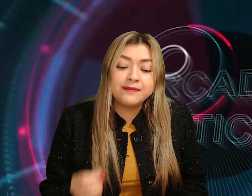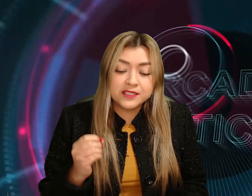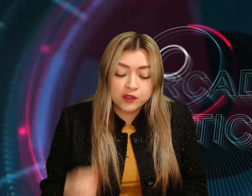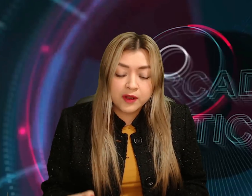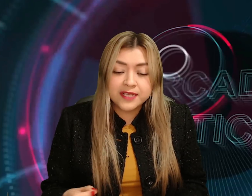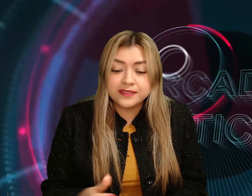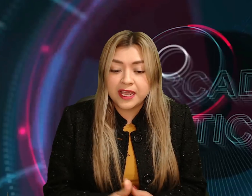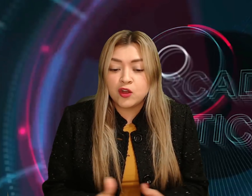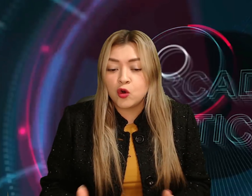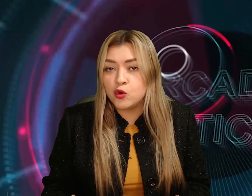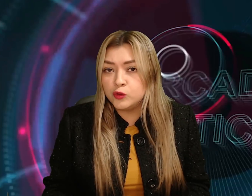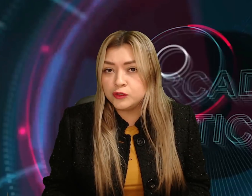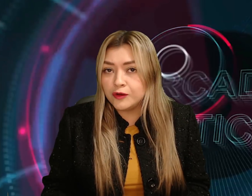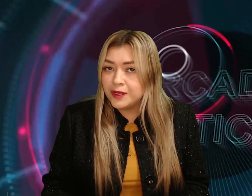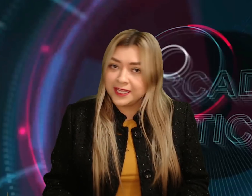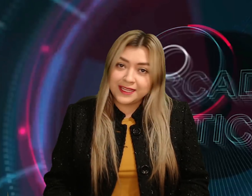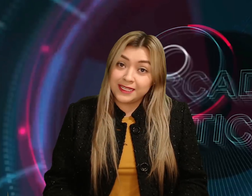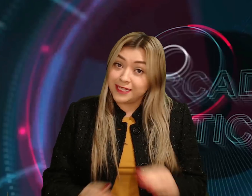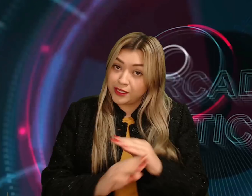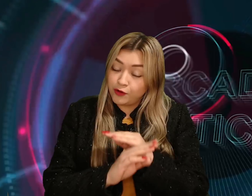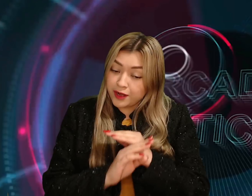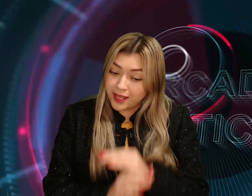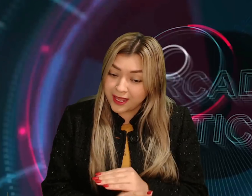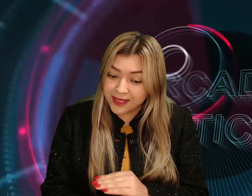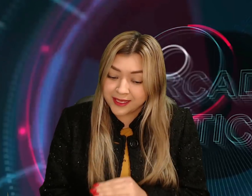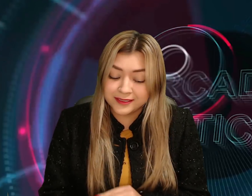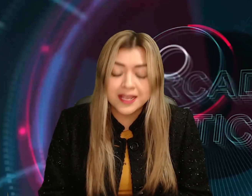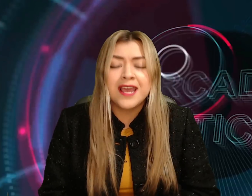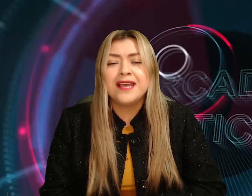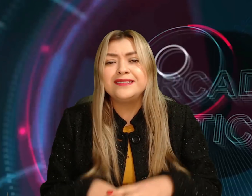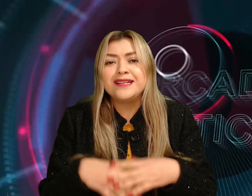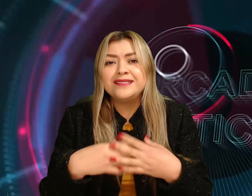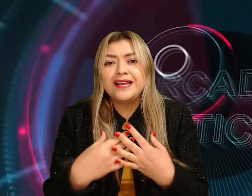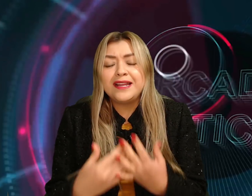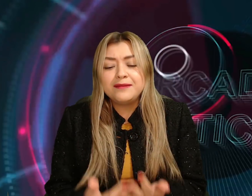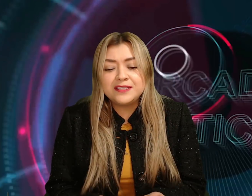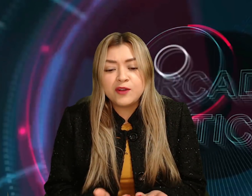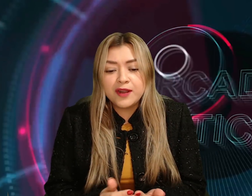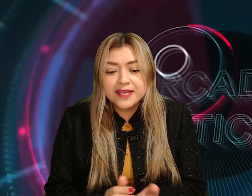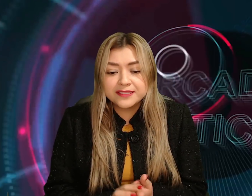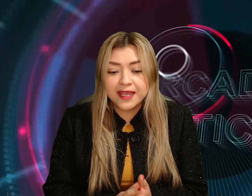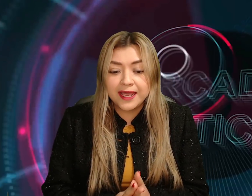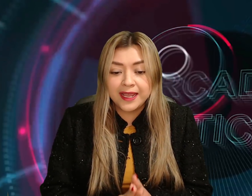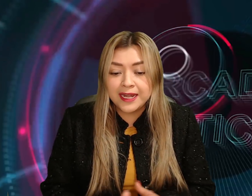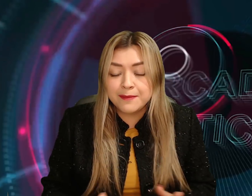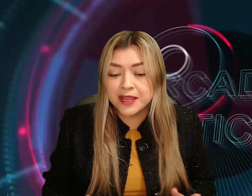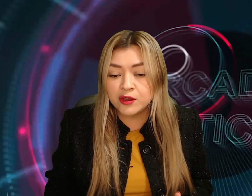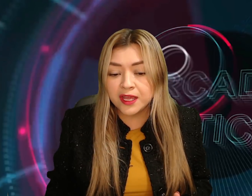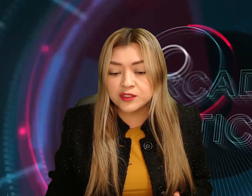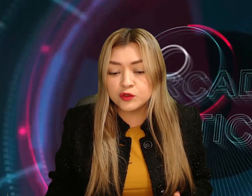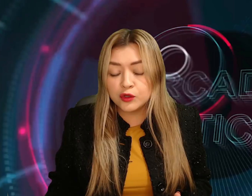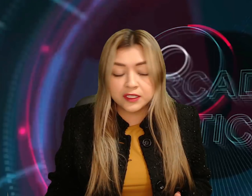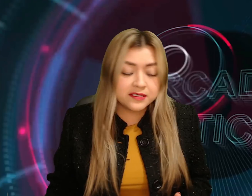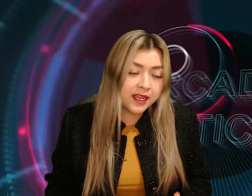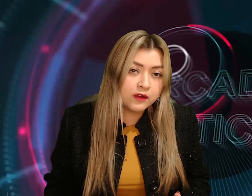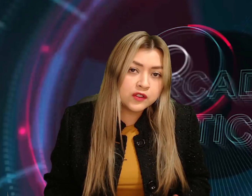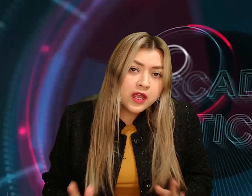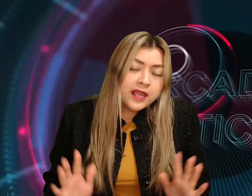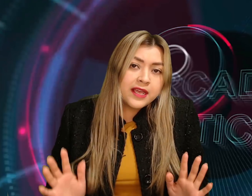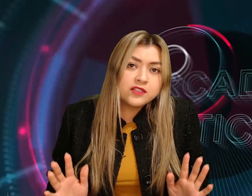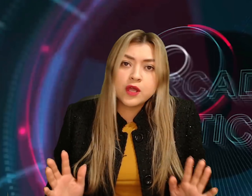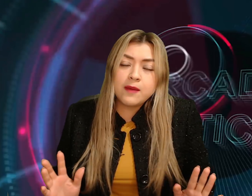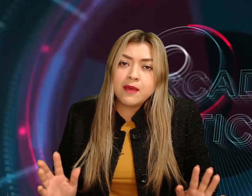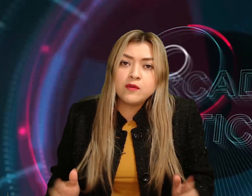televisoras en conjunto del señor x estas televisoras que en la mayoría de sus noticieros